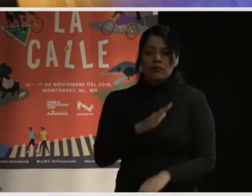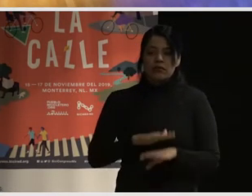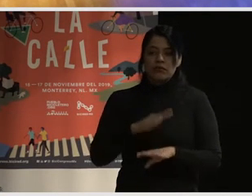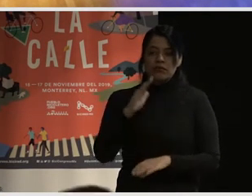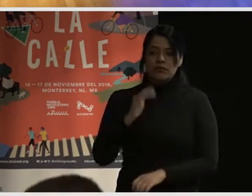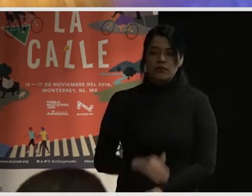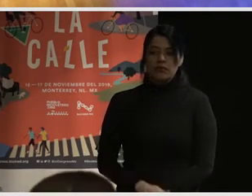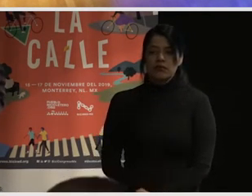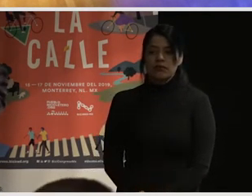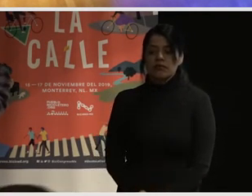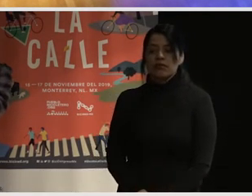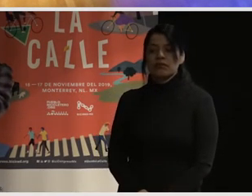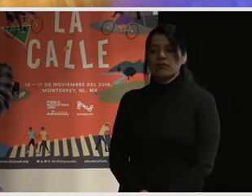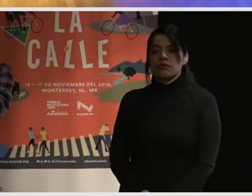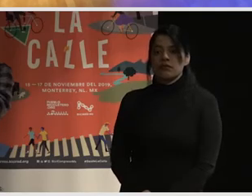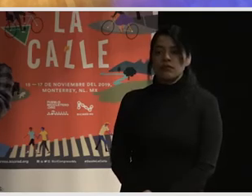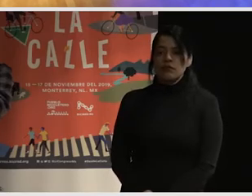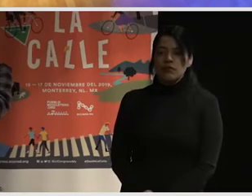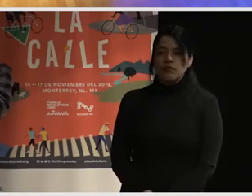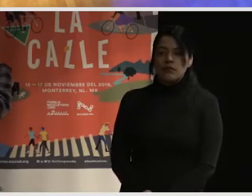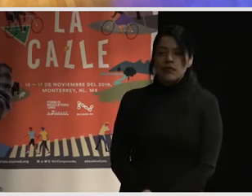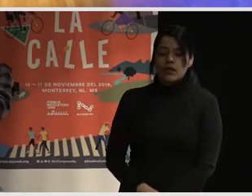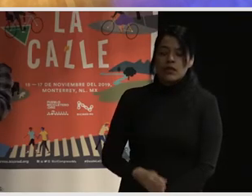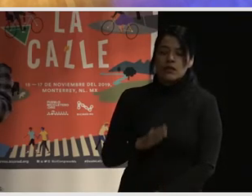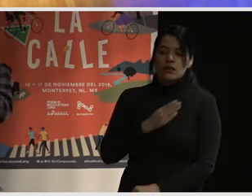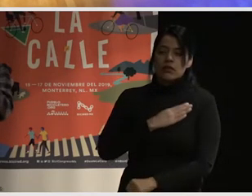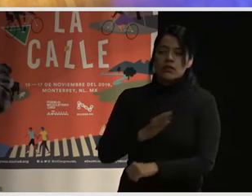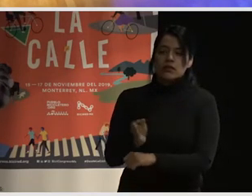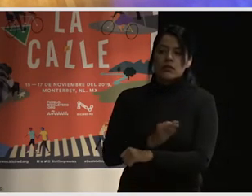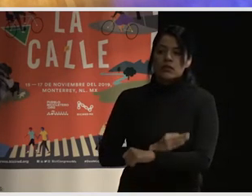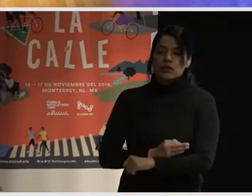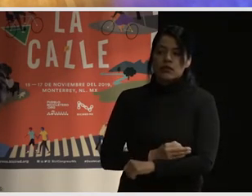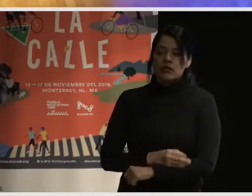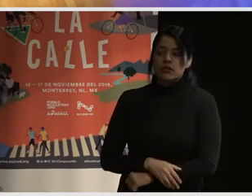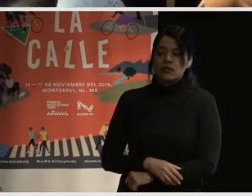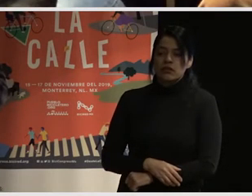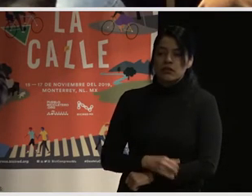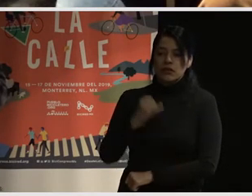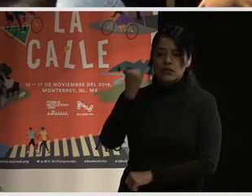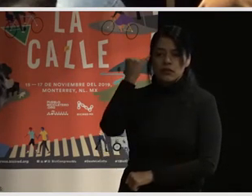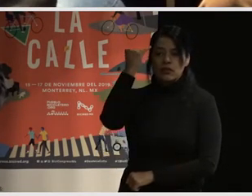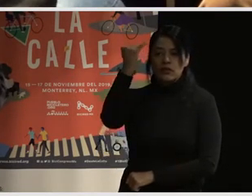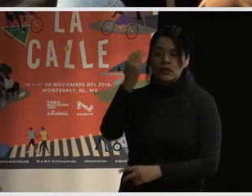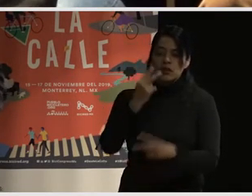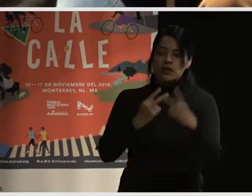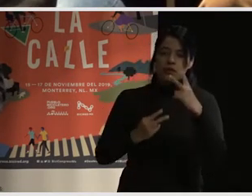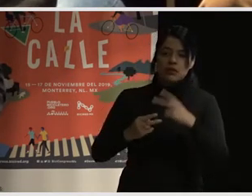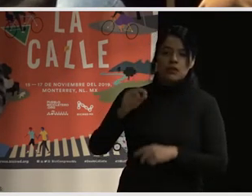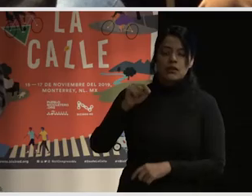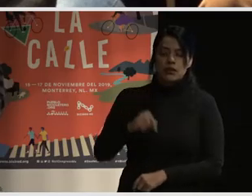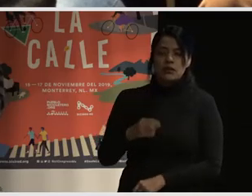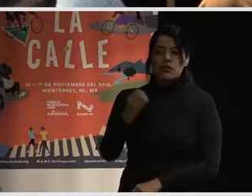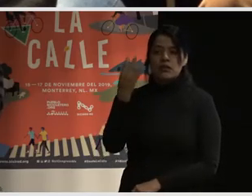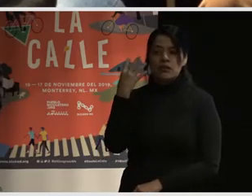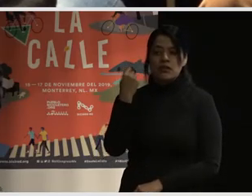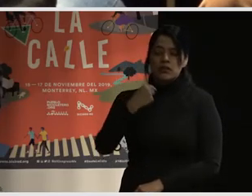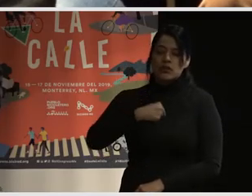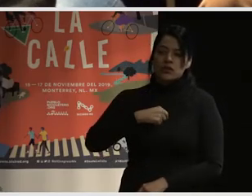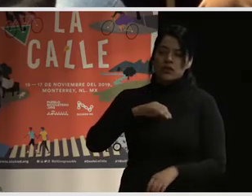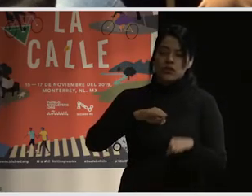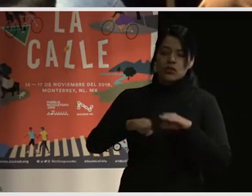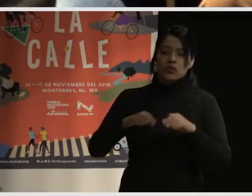más ha levantado la mano hola buenas tardes realmente la idea de venir a la conferencia del yo trabajo en